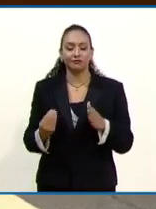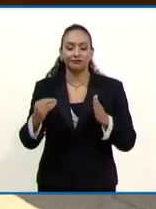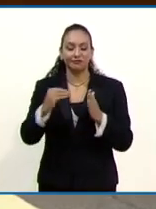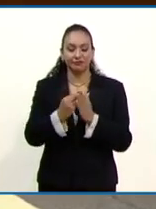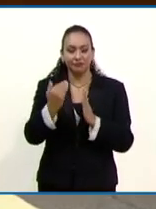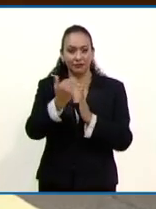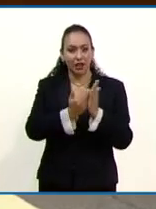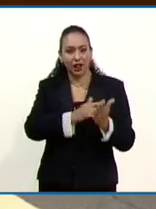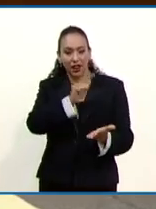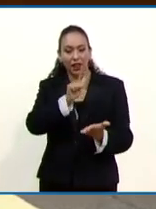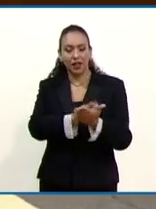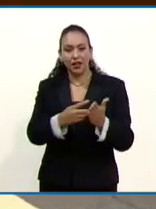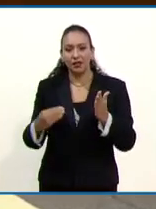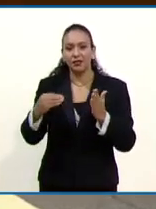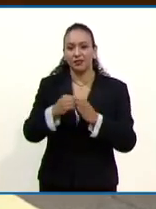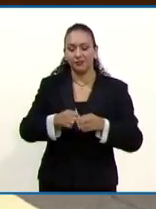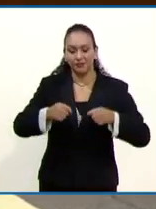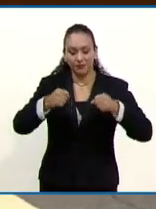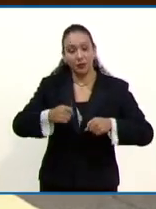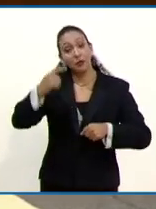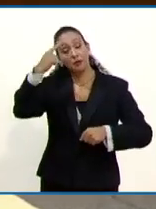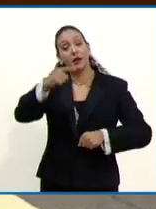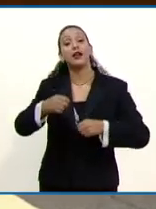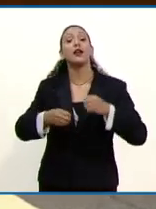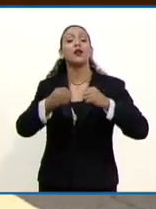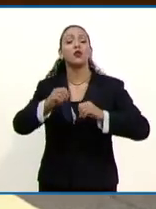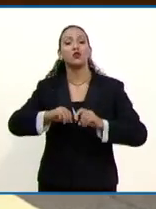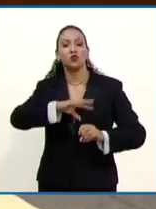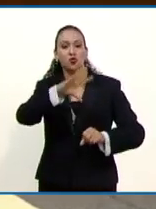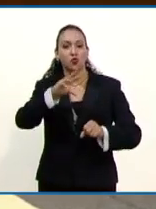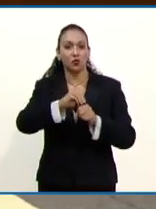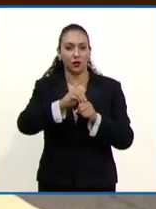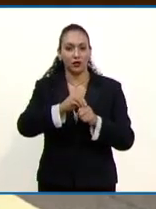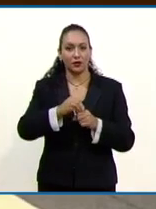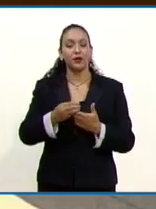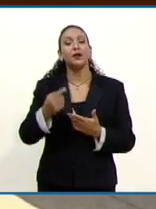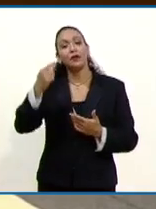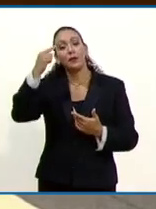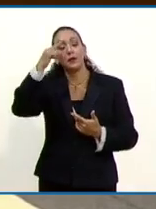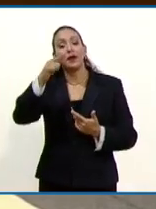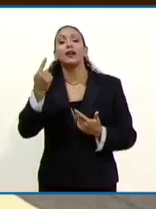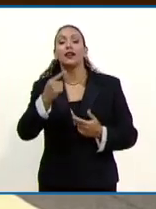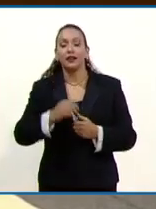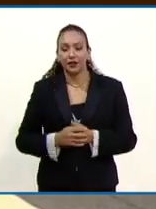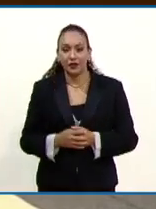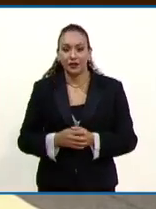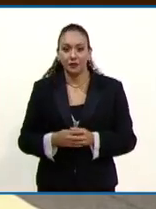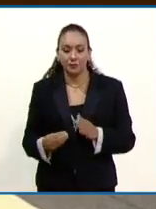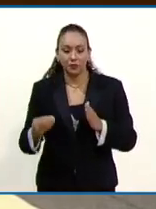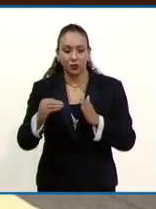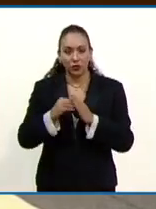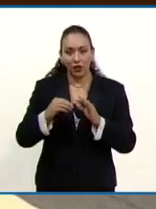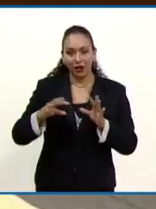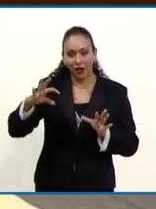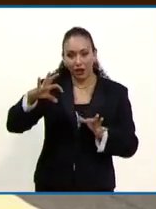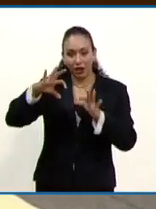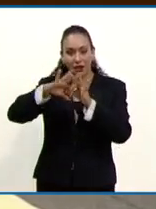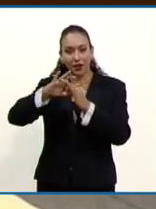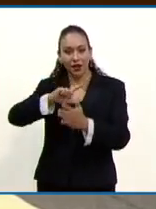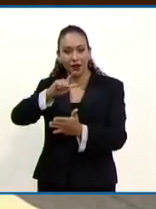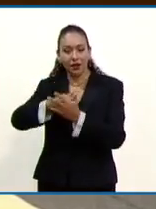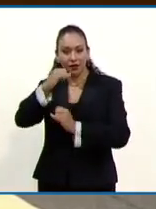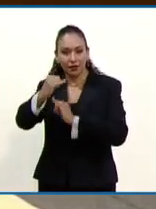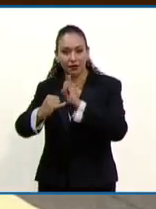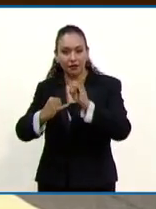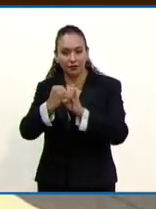nuestras leyes y los sistemas judiciales para alinearlos a los estándares internacionales y así contribuir a la protección de